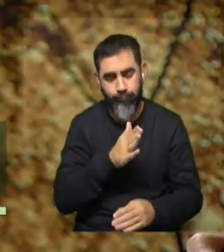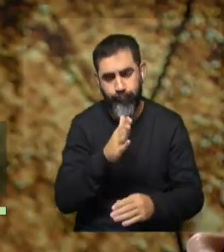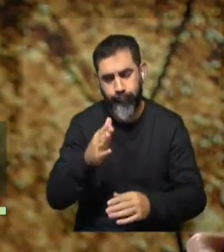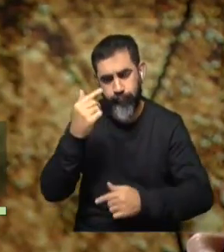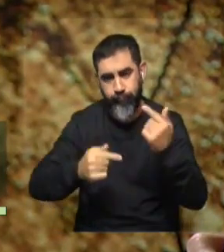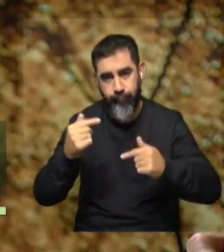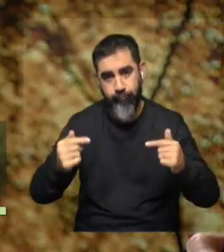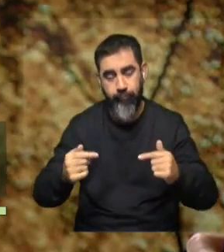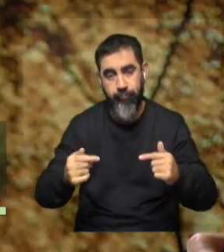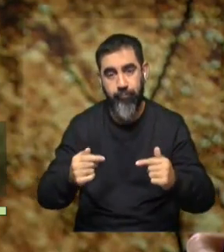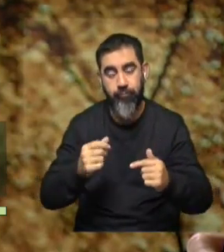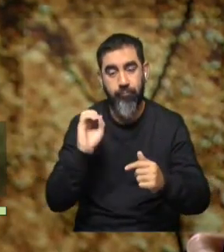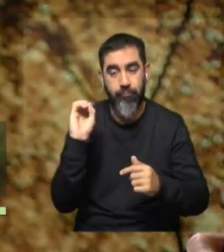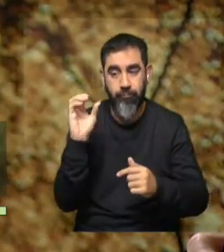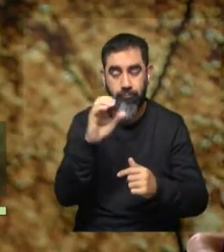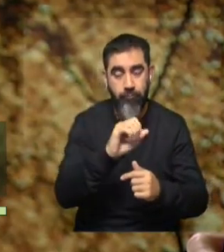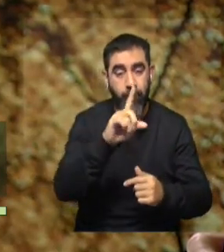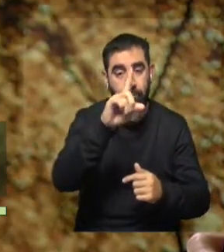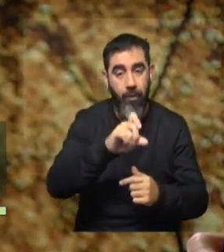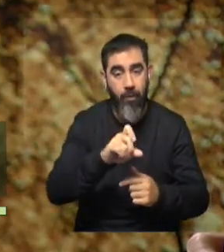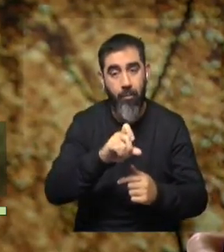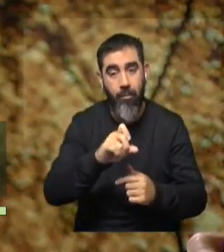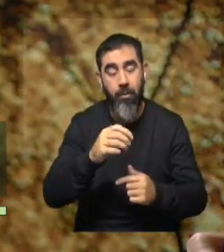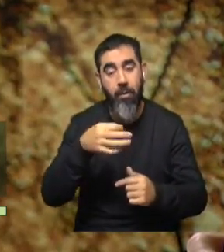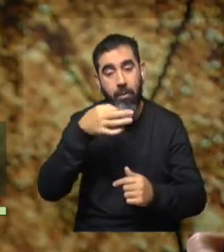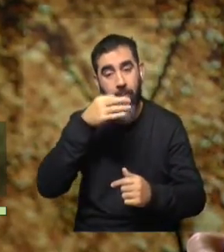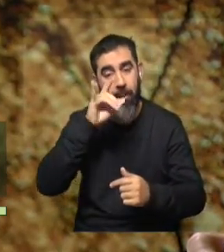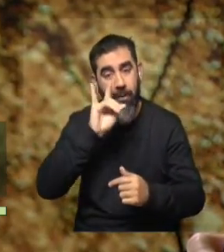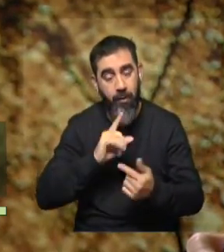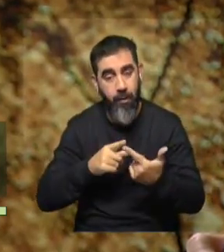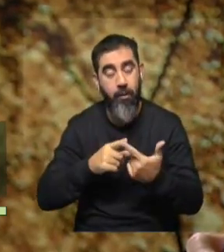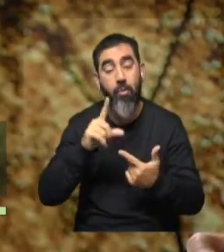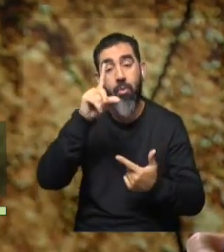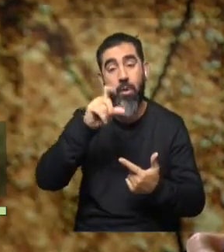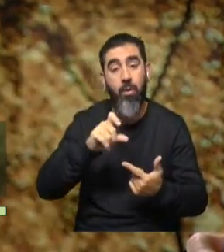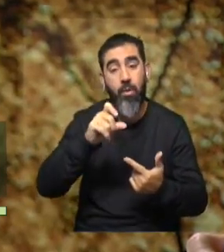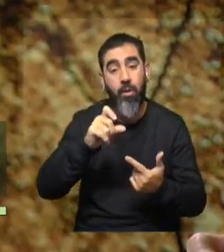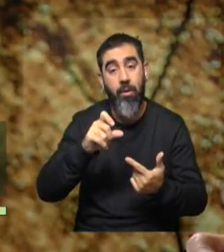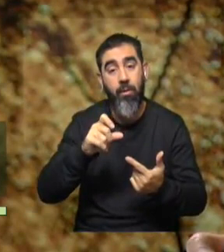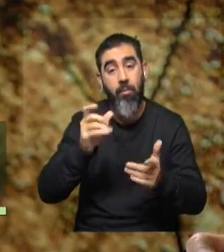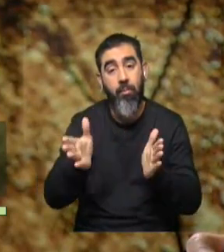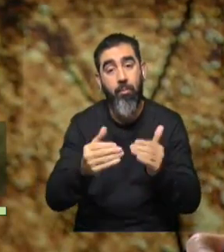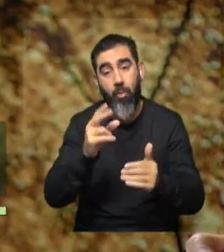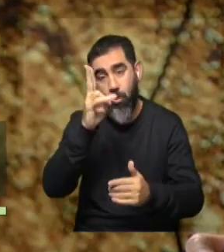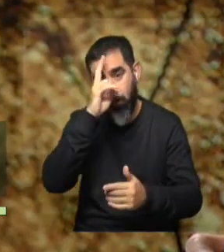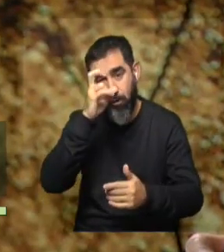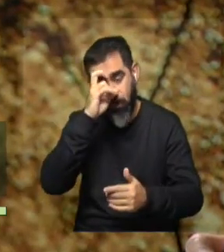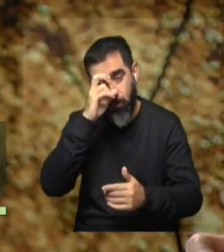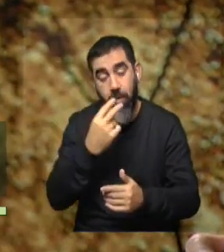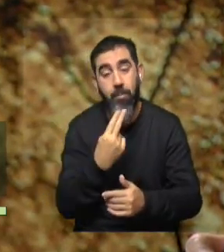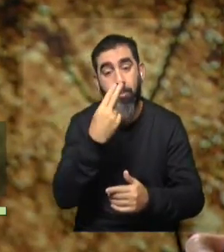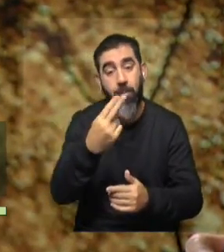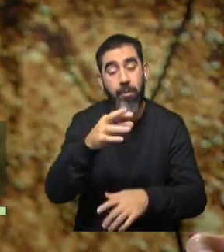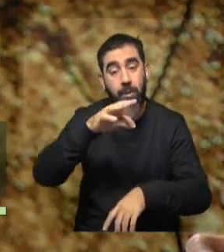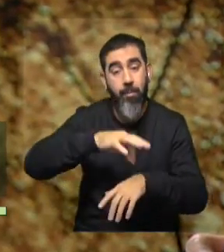de líneas que se vieron no repartimos agua en merenderos repartimos agua en en policlínicas autorizamos